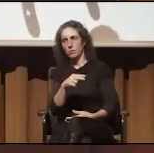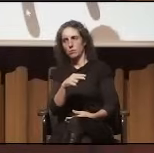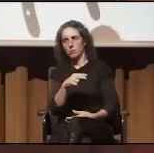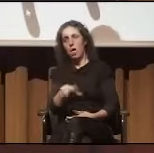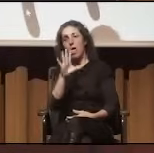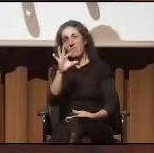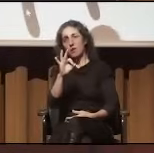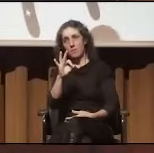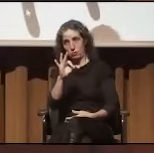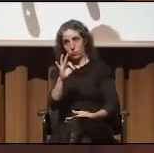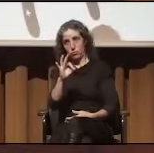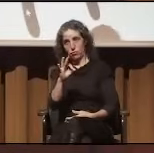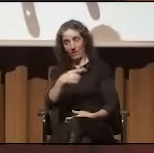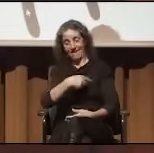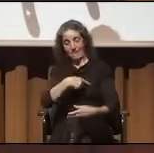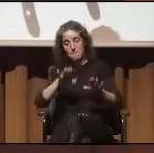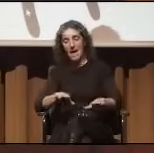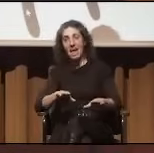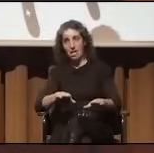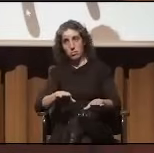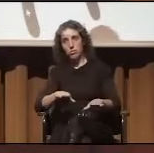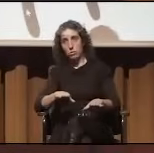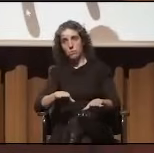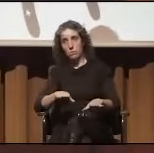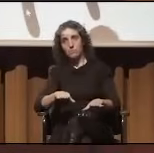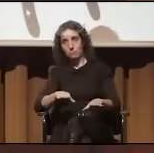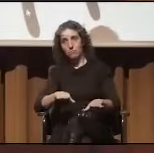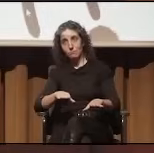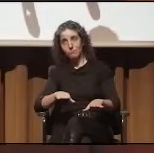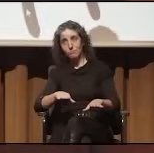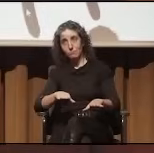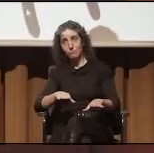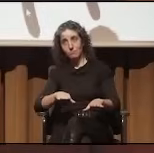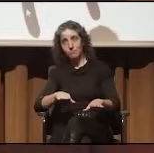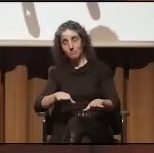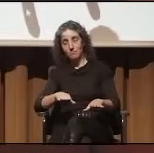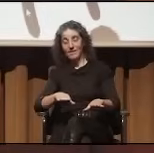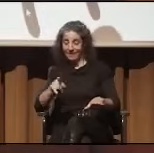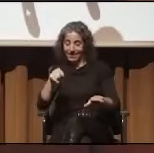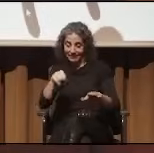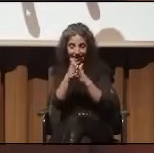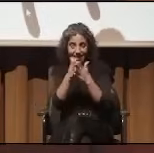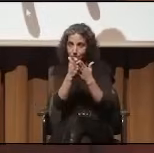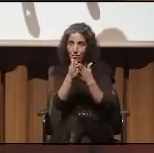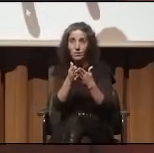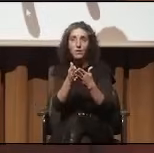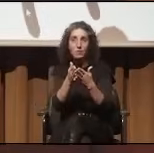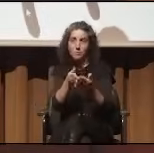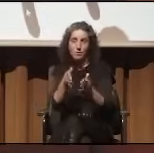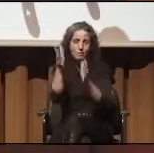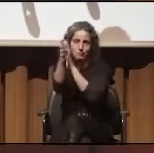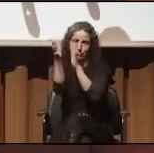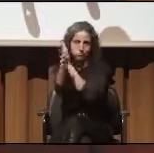parada cardíaca y vuelve y explica. Eso lo explica Pim van Lommel en Lancet. Y como esto hay mucha información, no voy a entrar en eso, pero no tengan